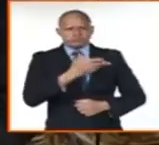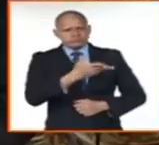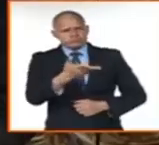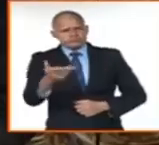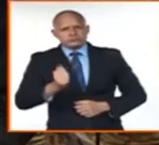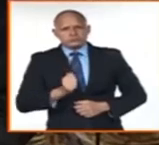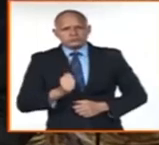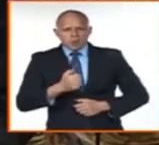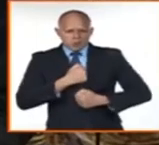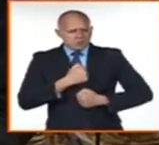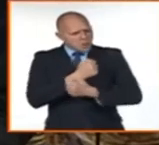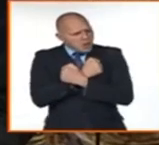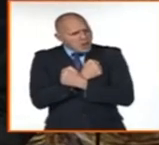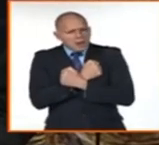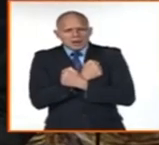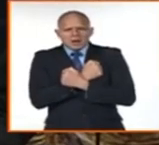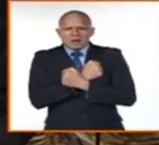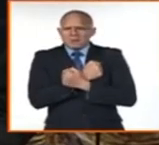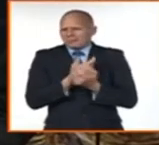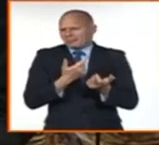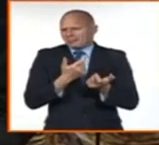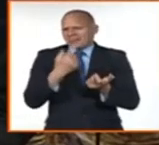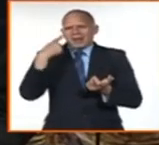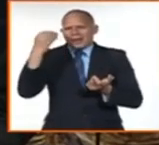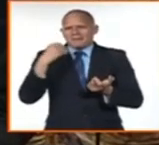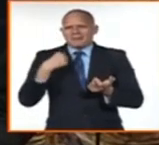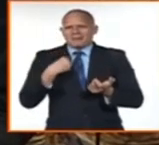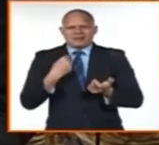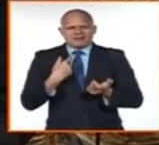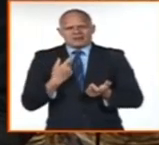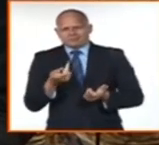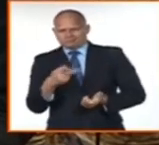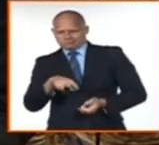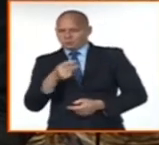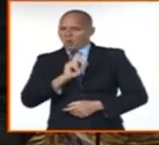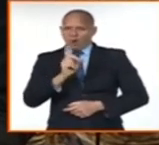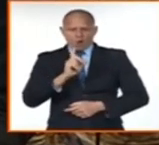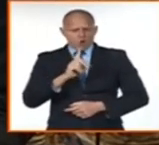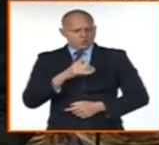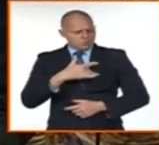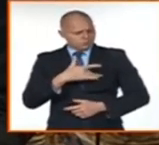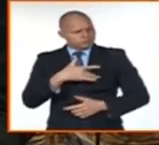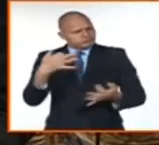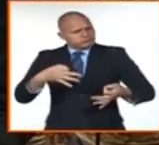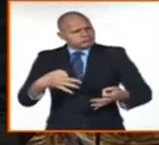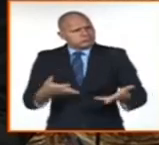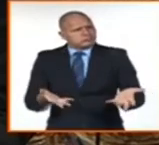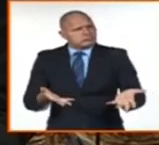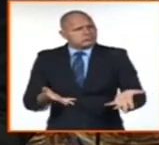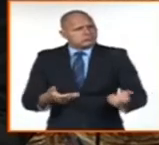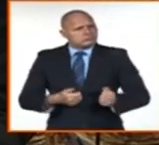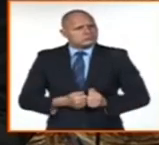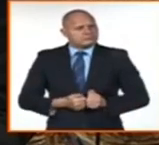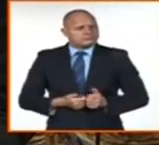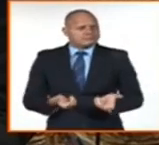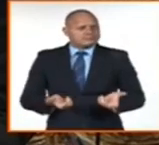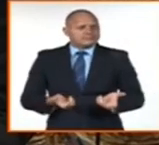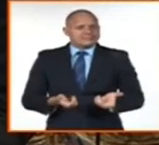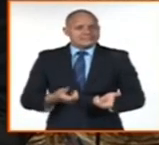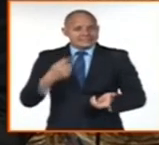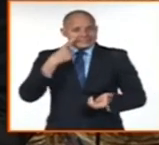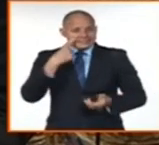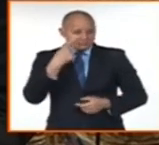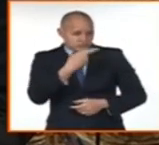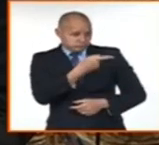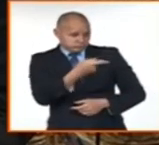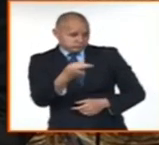lisonja de compromiso, es realmente un sentimiento, porque nosotros, sobre todo en ustedes, admiramos la